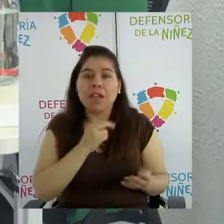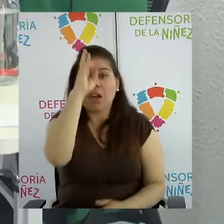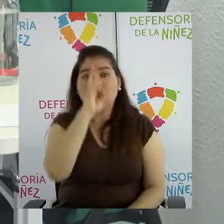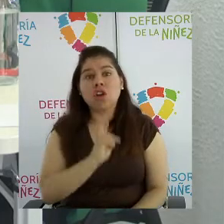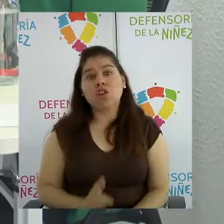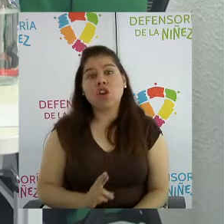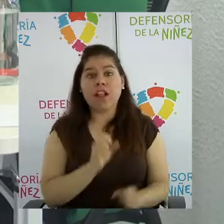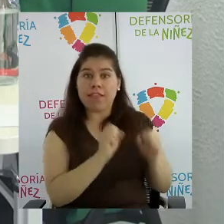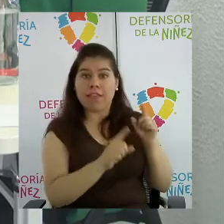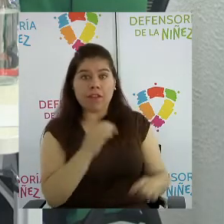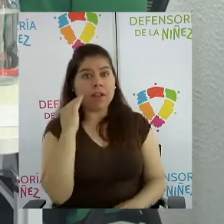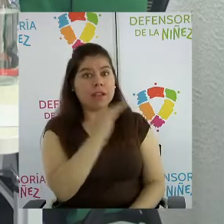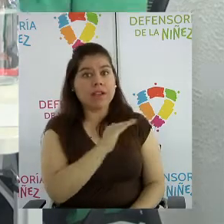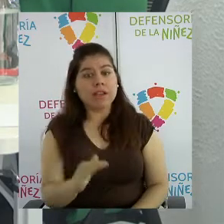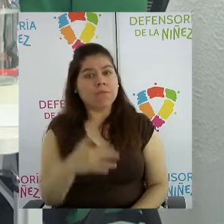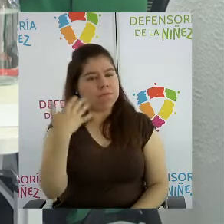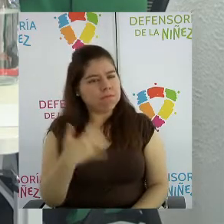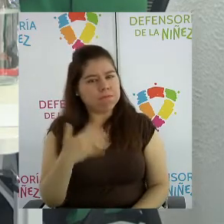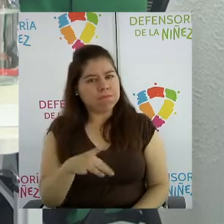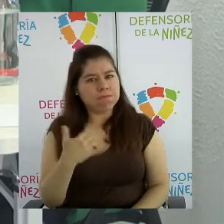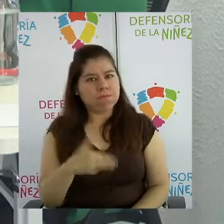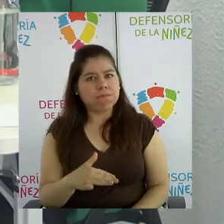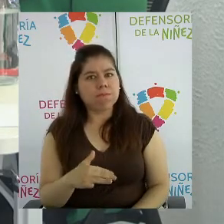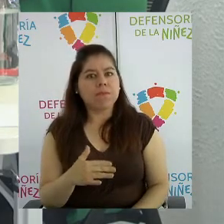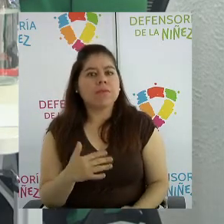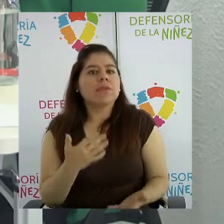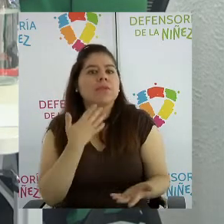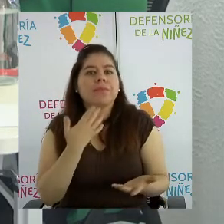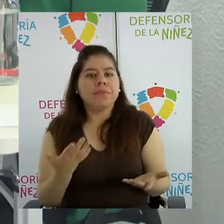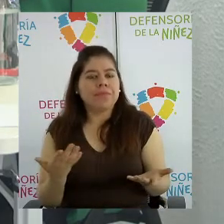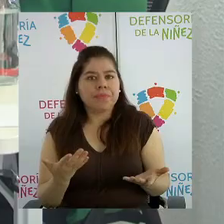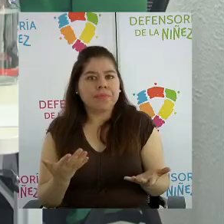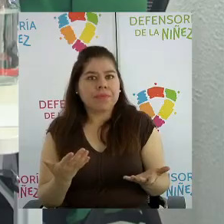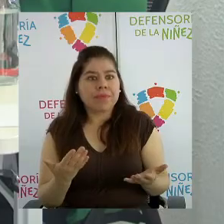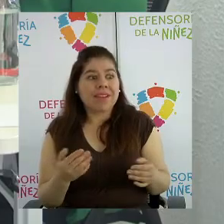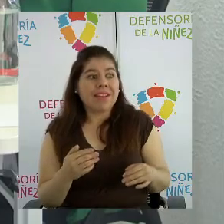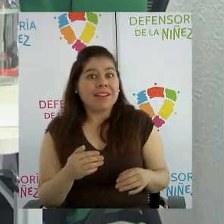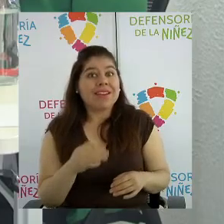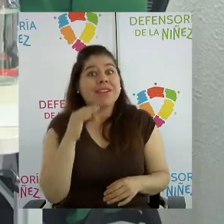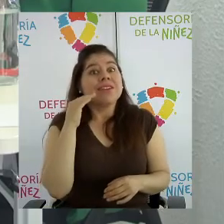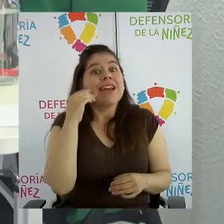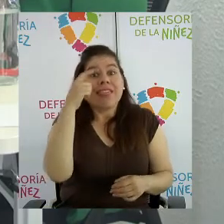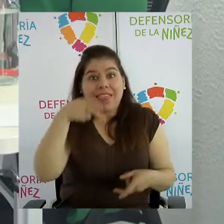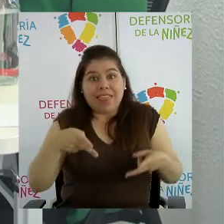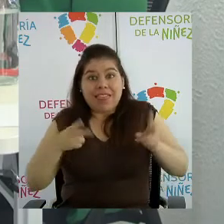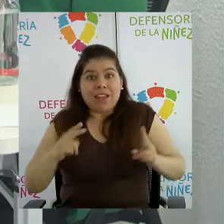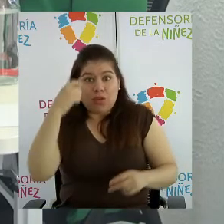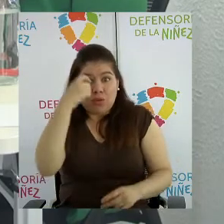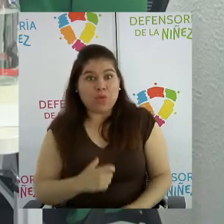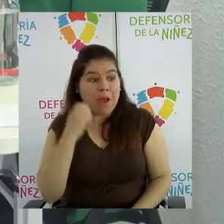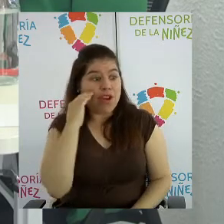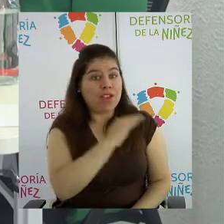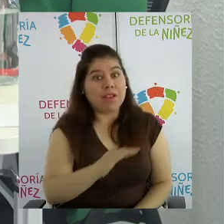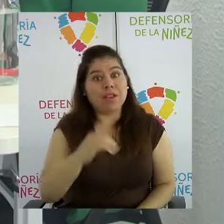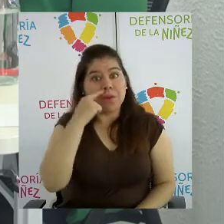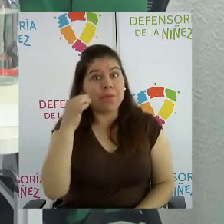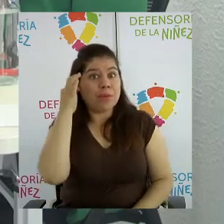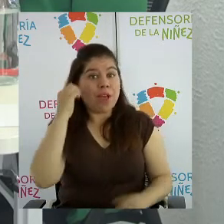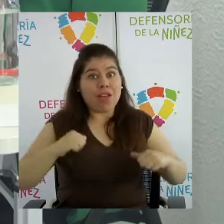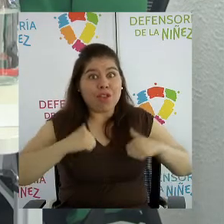rol crucial y fundamental en términos de la protección efectiva de los derechos humanos de estos niños, niñas y